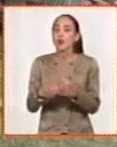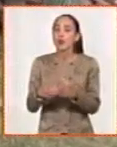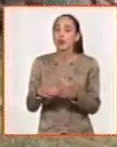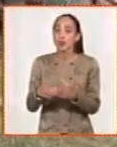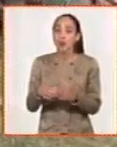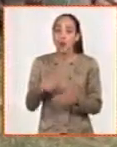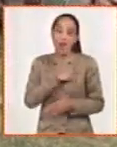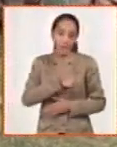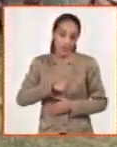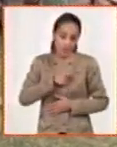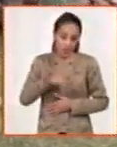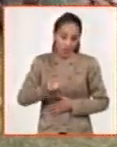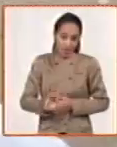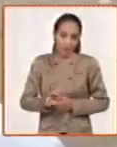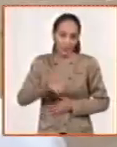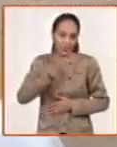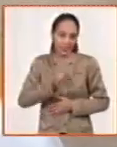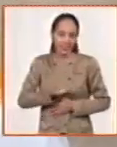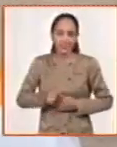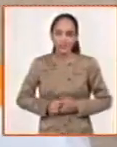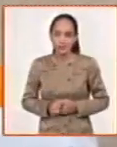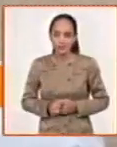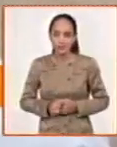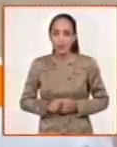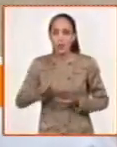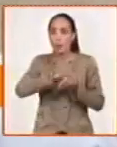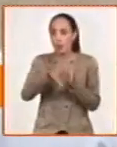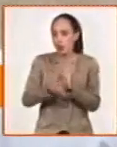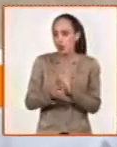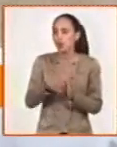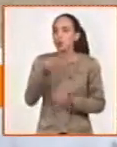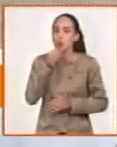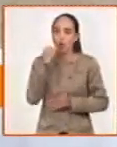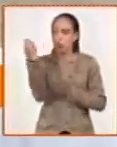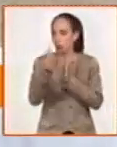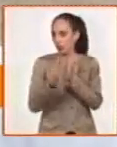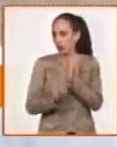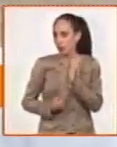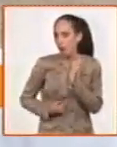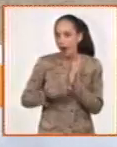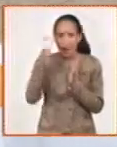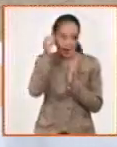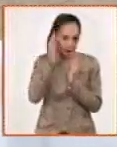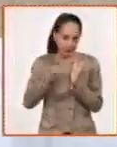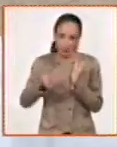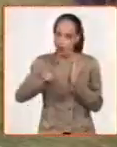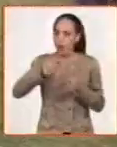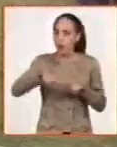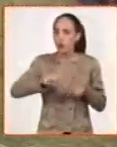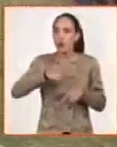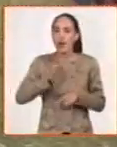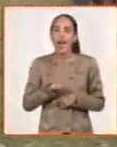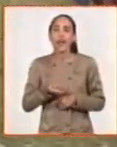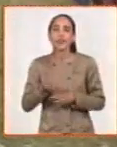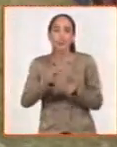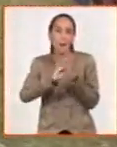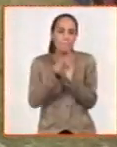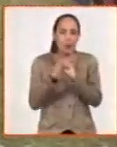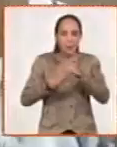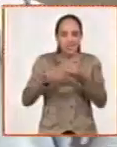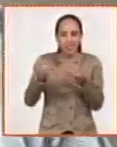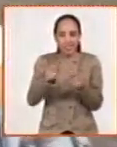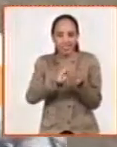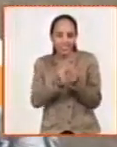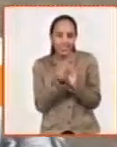puedo desarrollar mi creatividad en el dibujo y en otras artes como el papel maché. Es un sueño y realmente